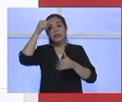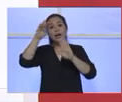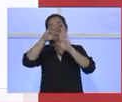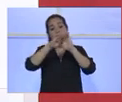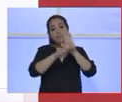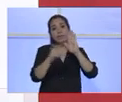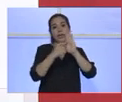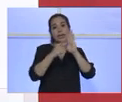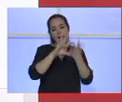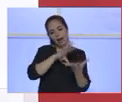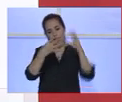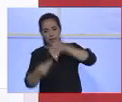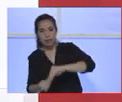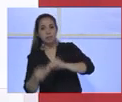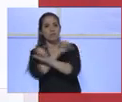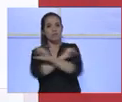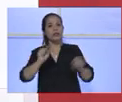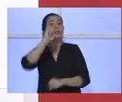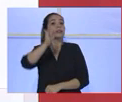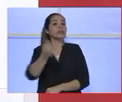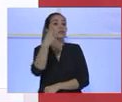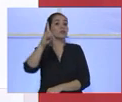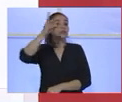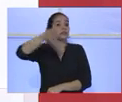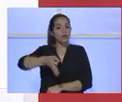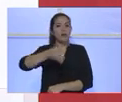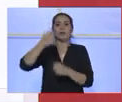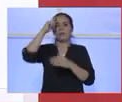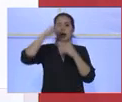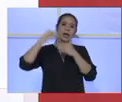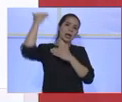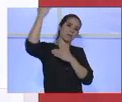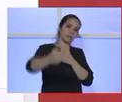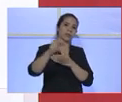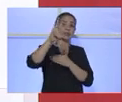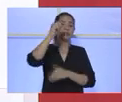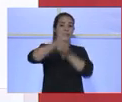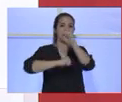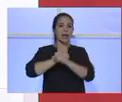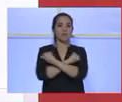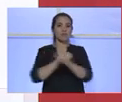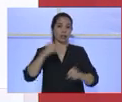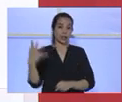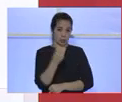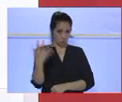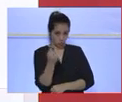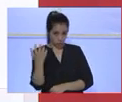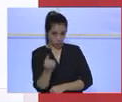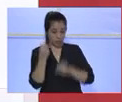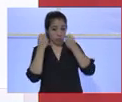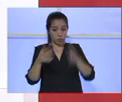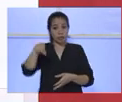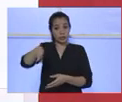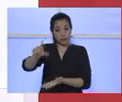para llevarlo al 2019 y con una proyección a 30 años. Entonces, es este órgano el que nos va a